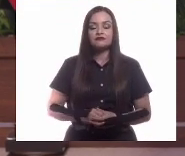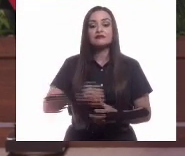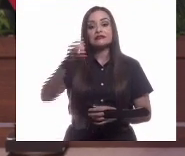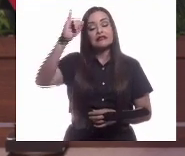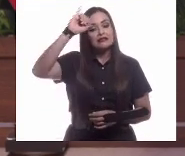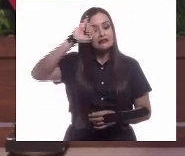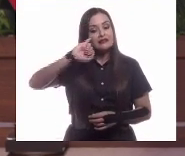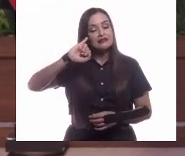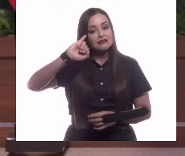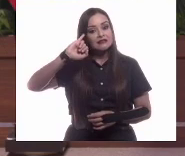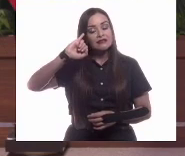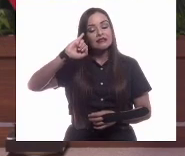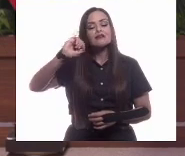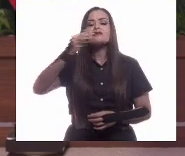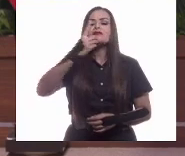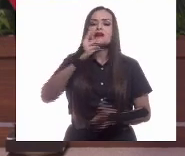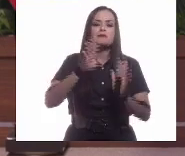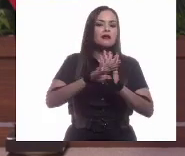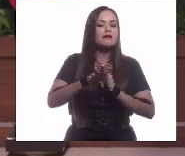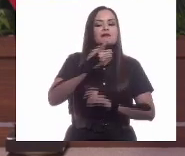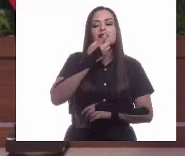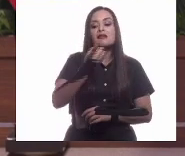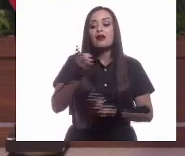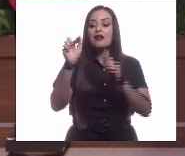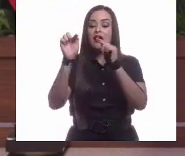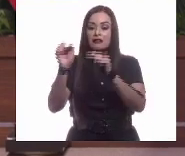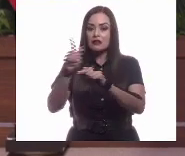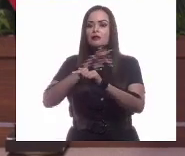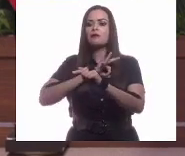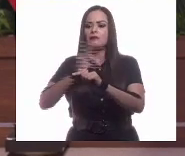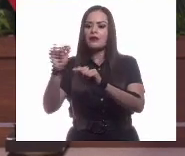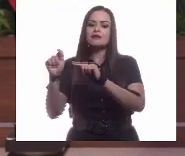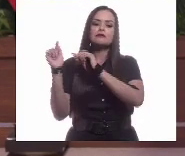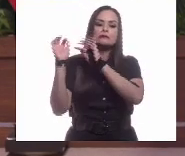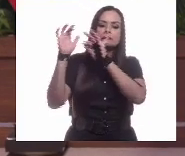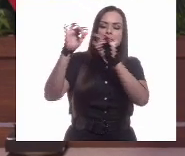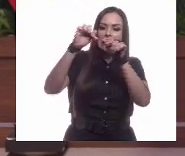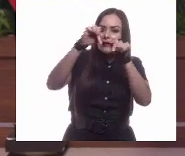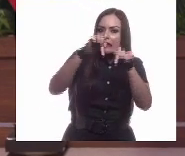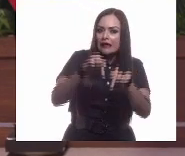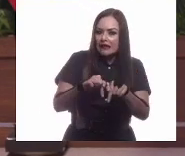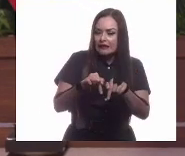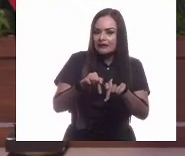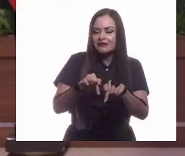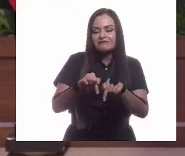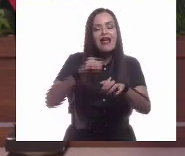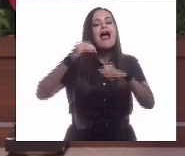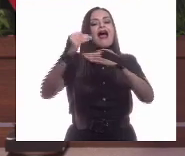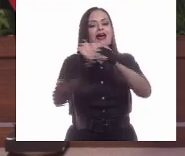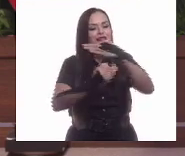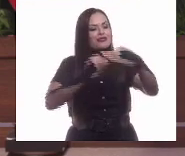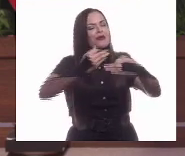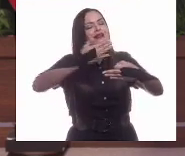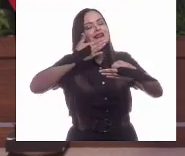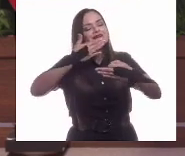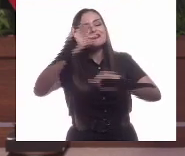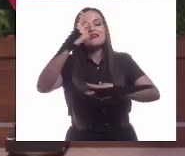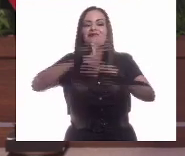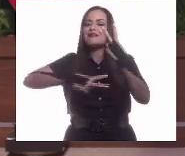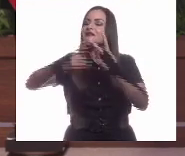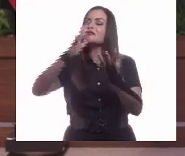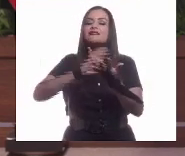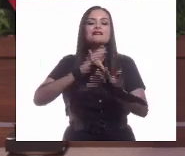favor de designar para estar presentes el día de hoy aquí en este informe, de verdad a todas y a todos muchísimas gracias,